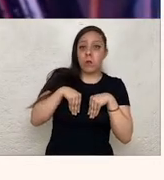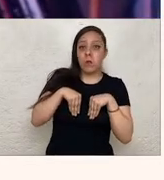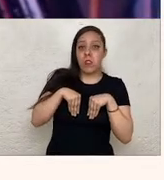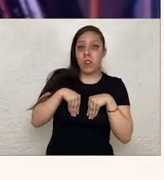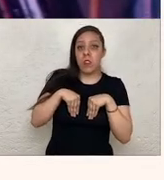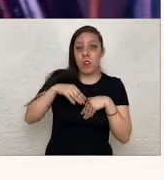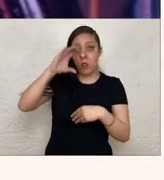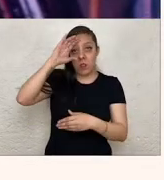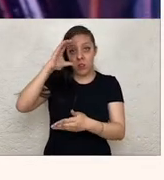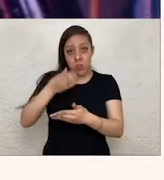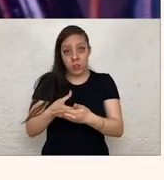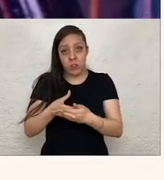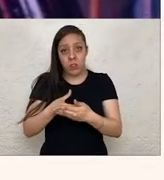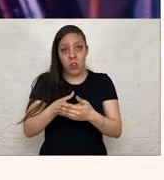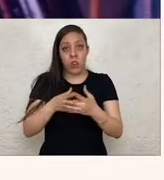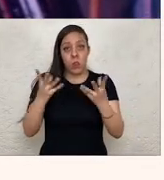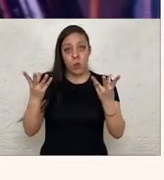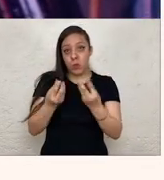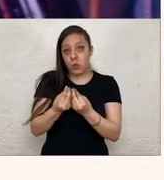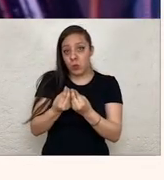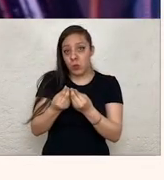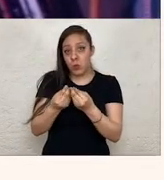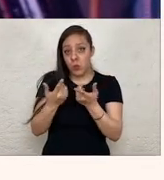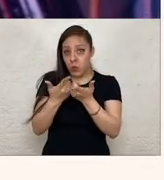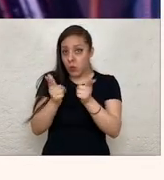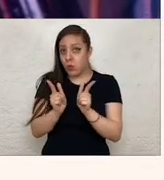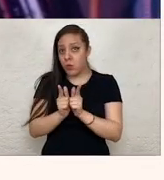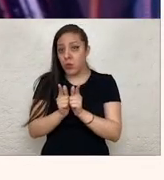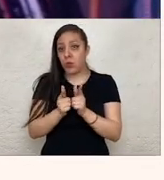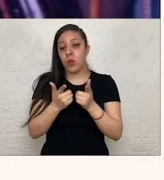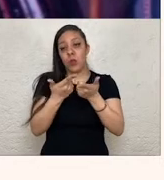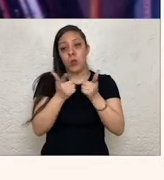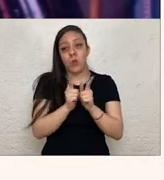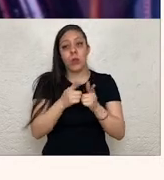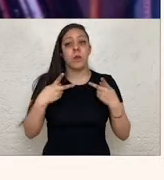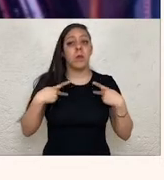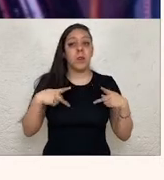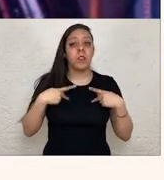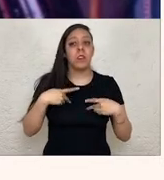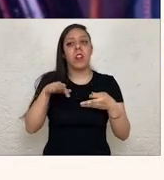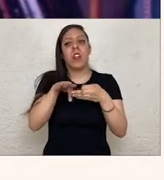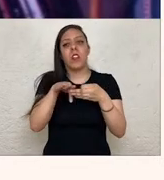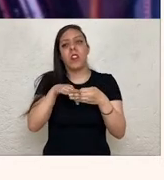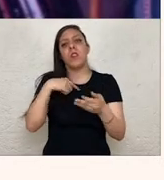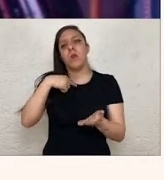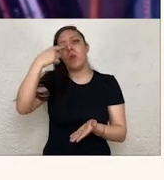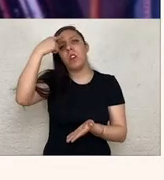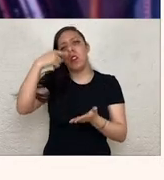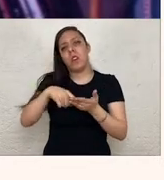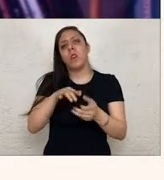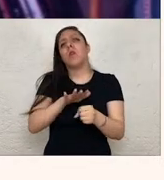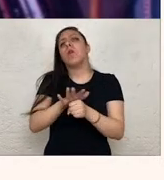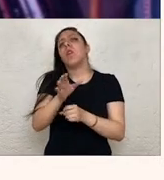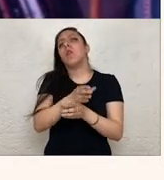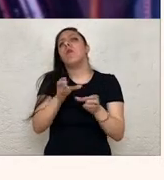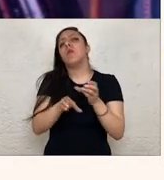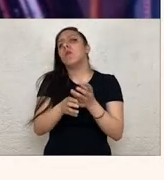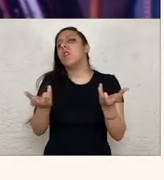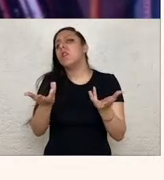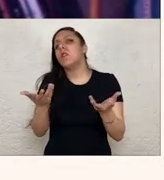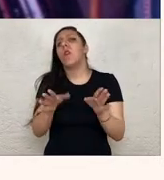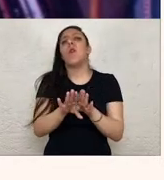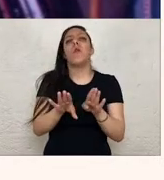para conquistar a Cortés y formar parte de su grupo de cercanos, me parece que lo que hace es